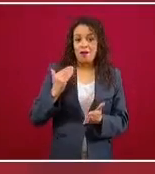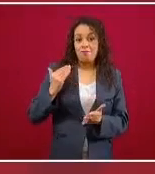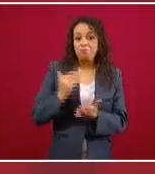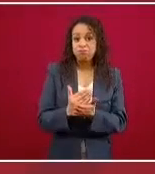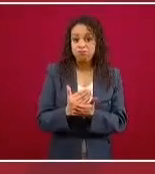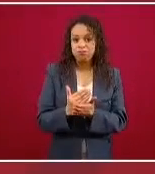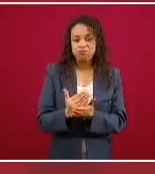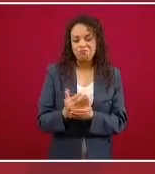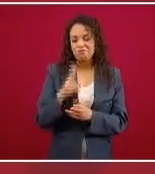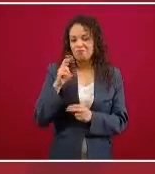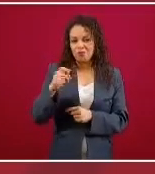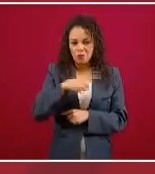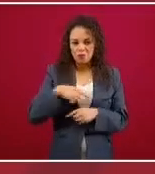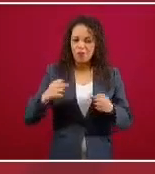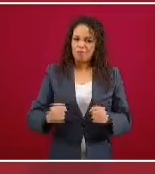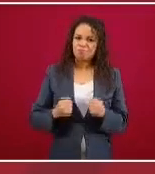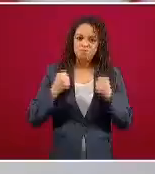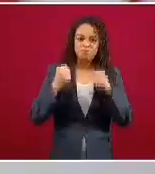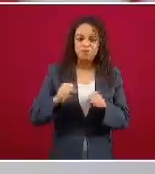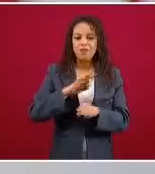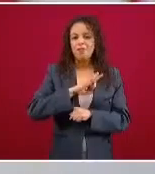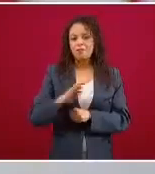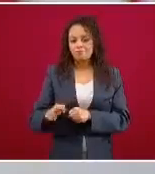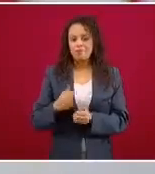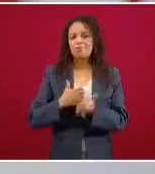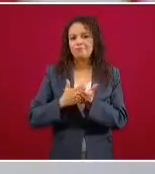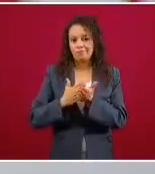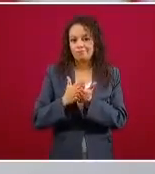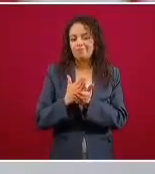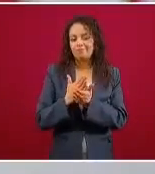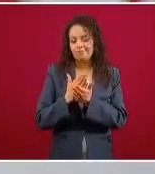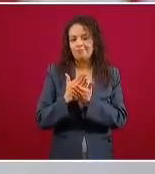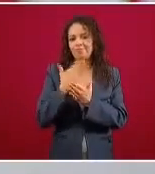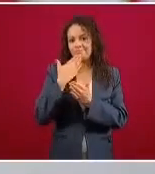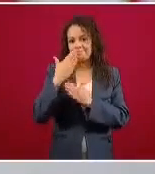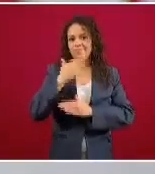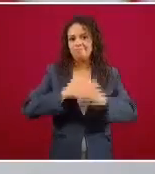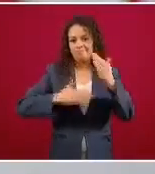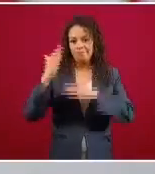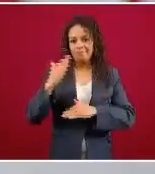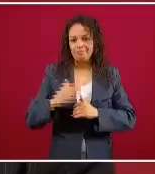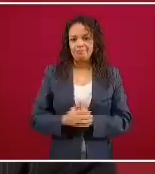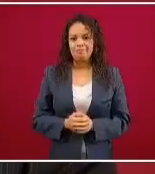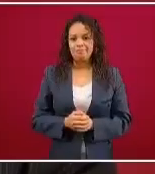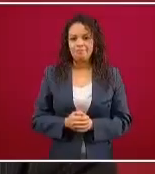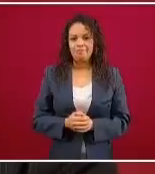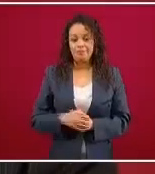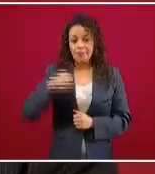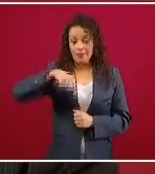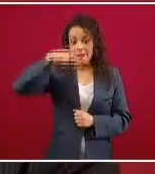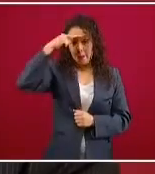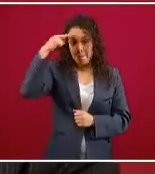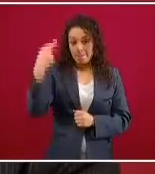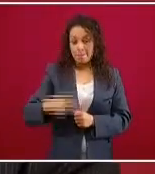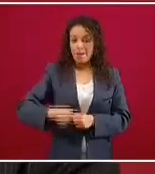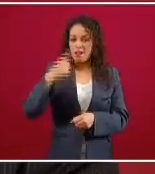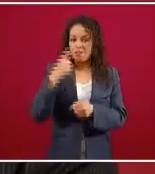La peste más funesta que ha padecido México, la corrupción.